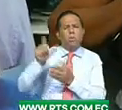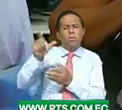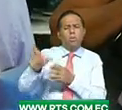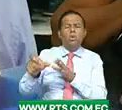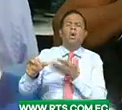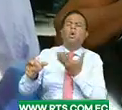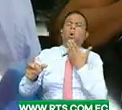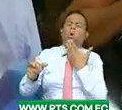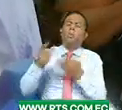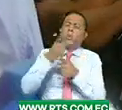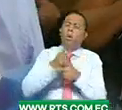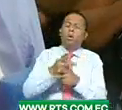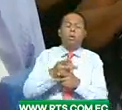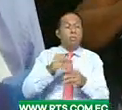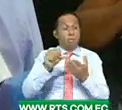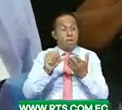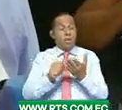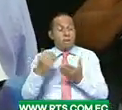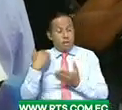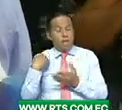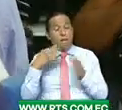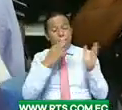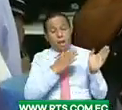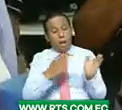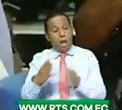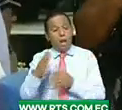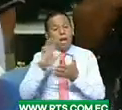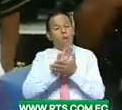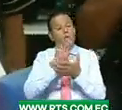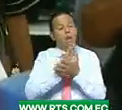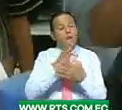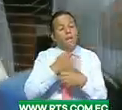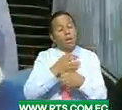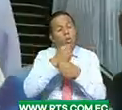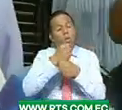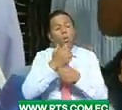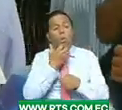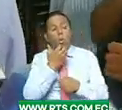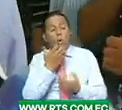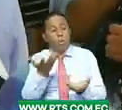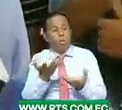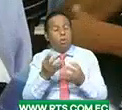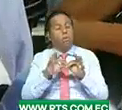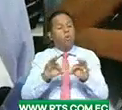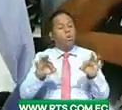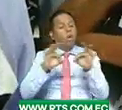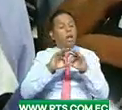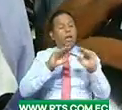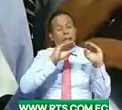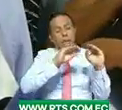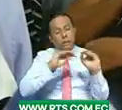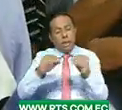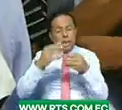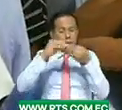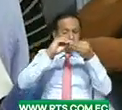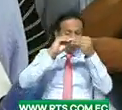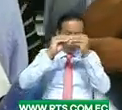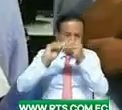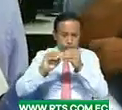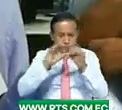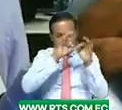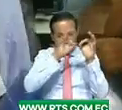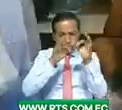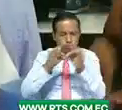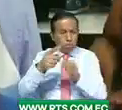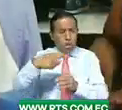plan de escuelas seguras que tiene varias aristas y componentes. Una de ellas tiene que ver con la formación, la preparación y la capacitación de respuesta ante